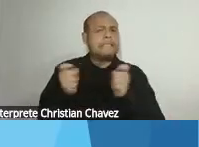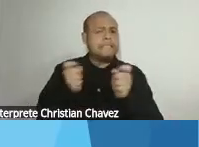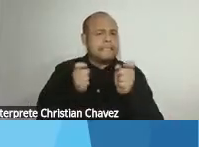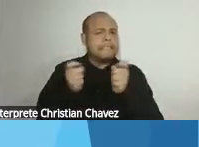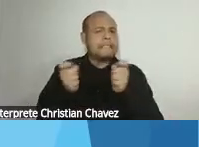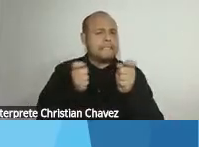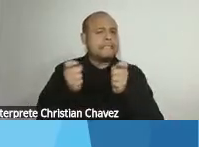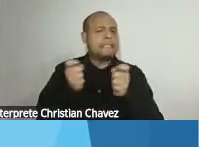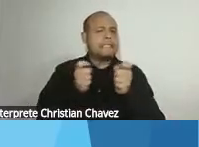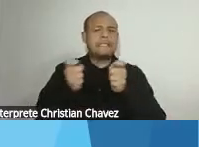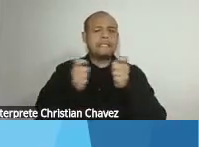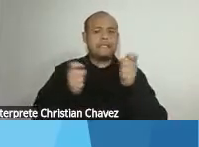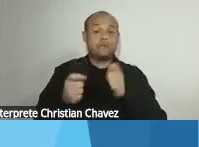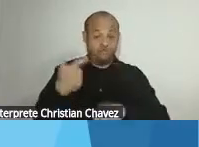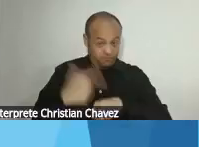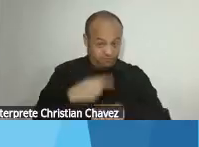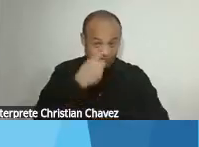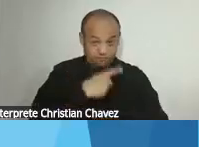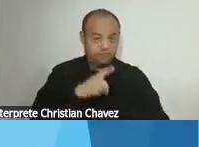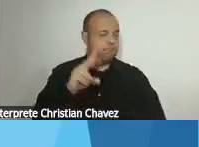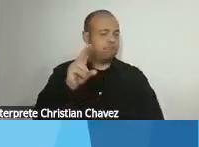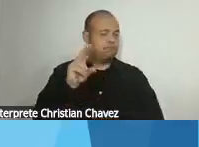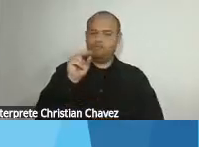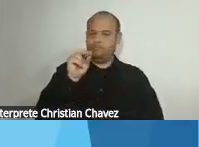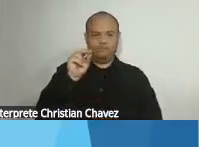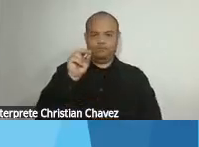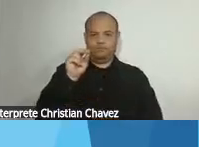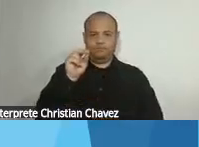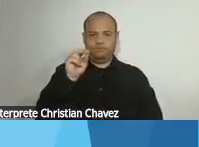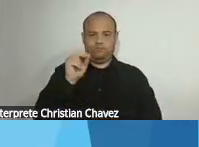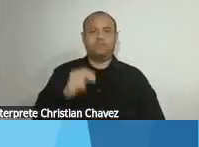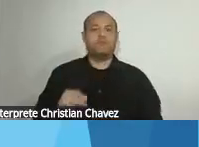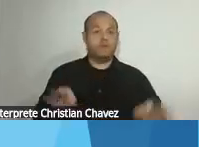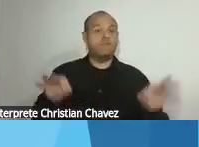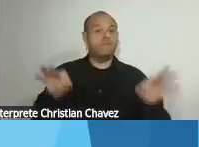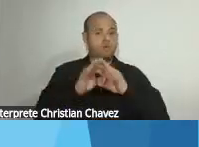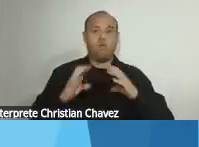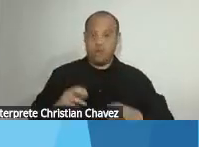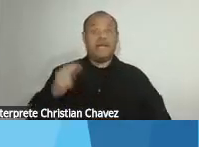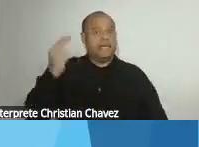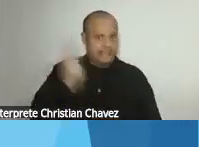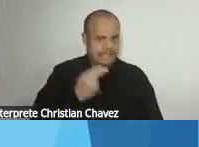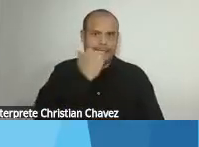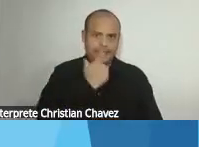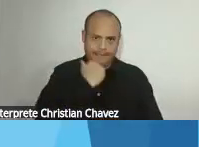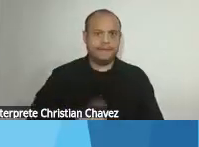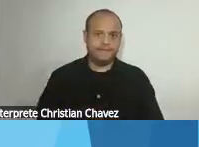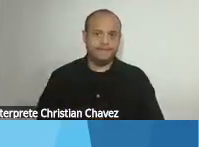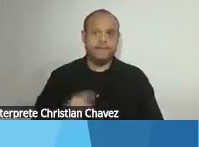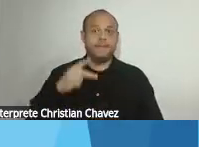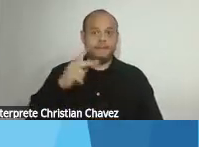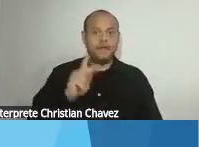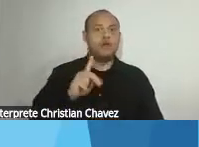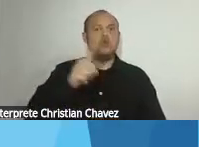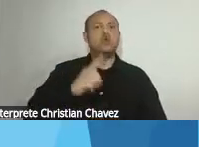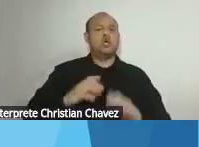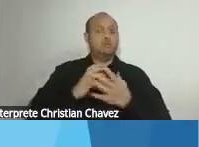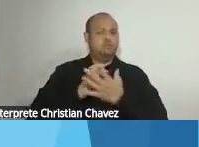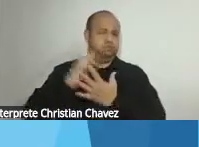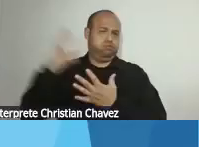diabetes. ¿Sí? Recuerden, es un consumo crónico de calorías que te provoque sobrepeso u obesidad.